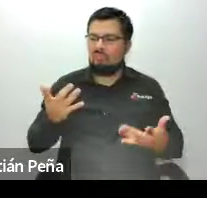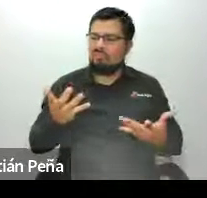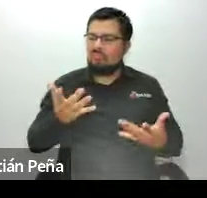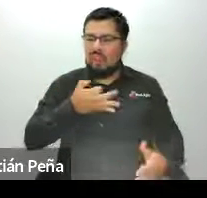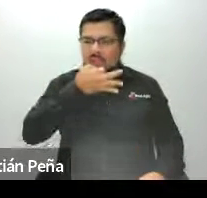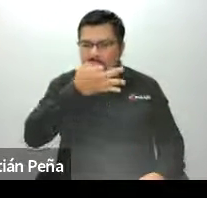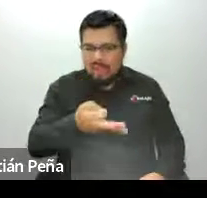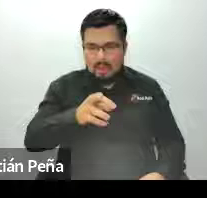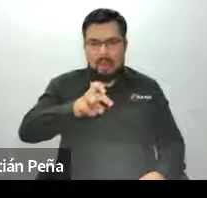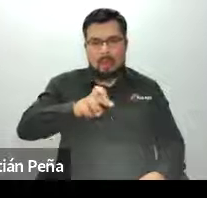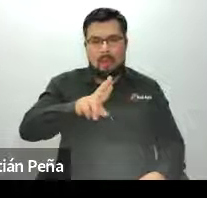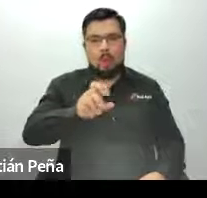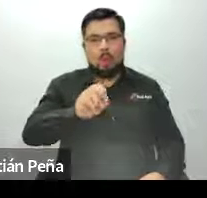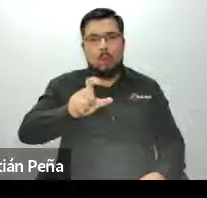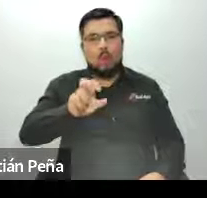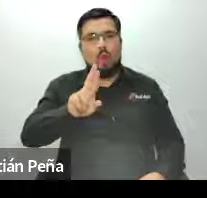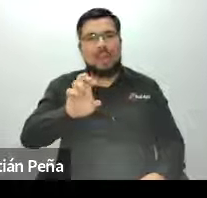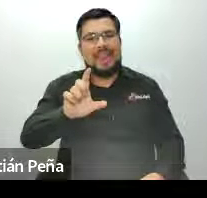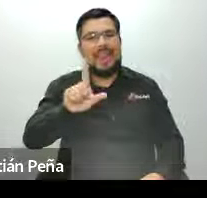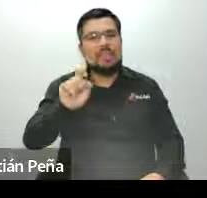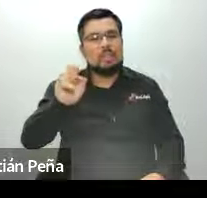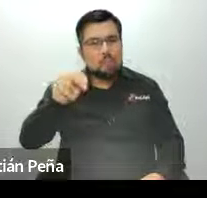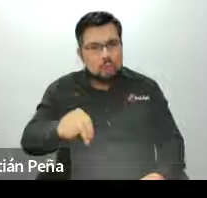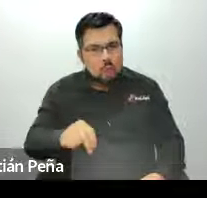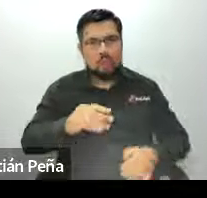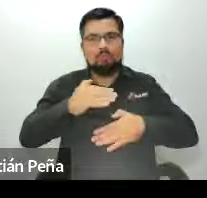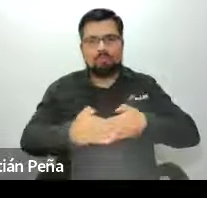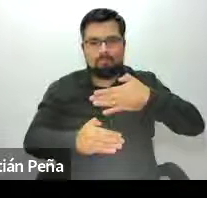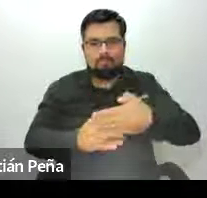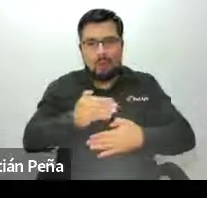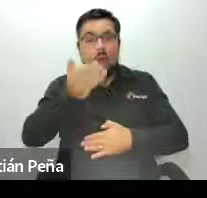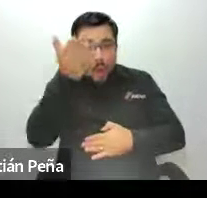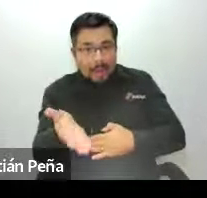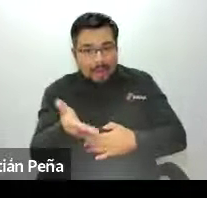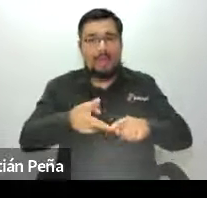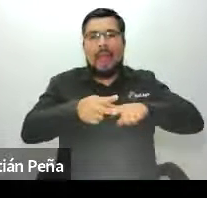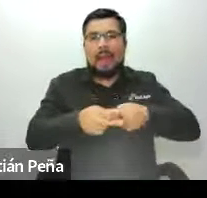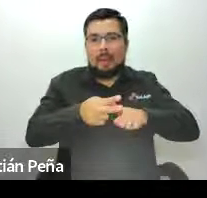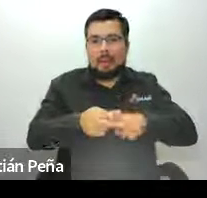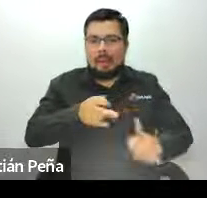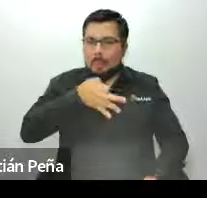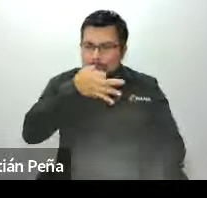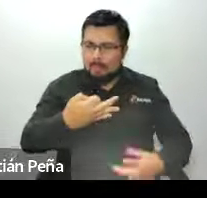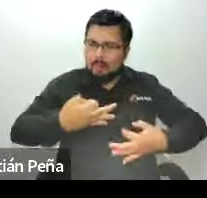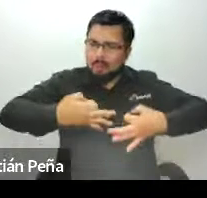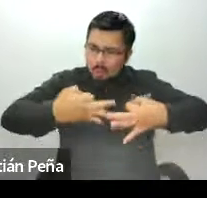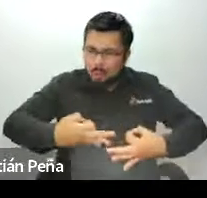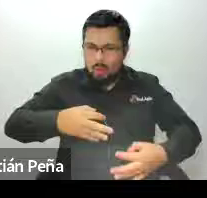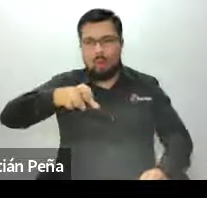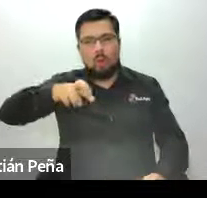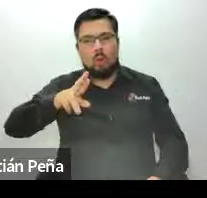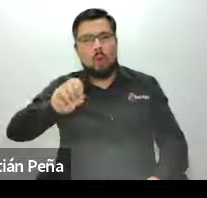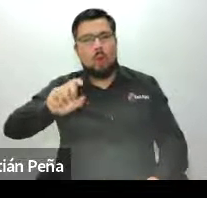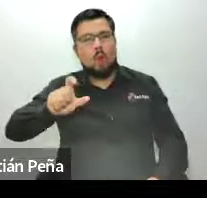progresiones. Las progresiones son estos instrumentos, pero cuando hablamos de manera específica de las progresiones, son estas secuencias de objetivos